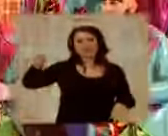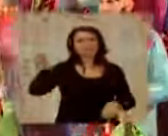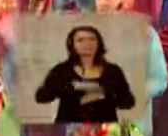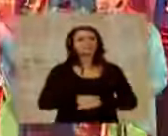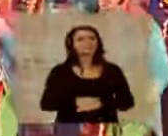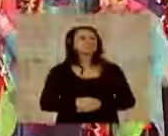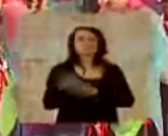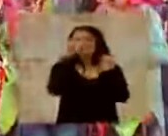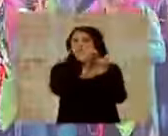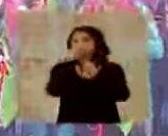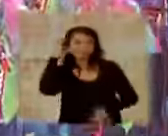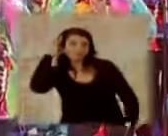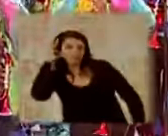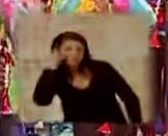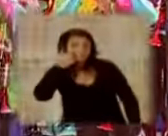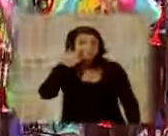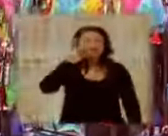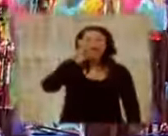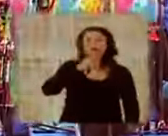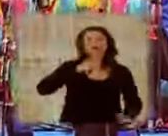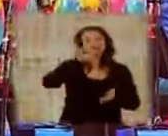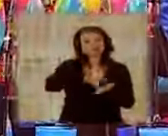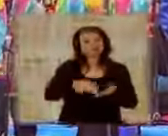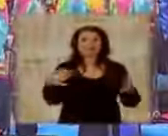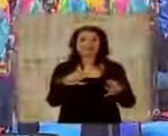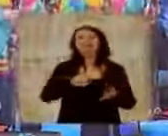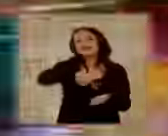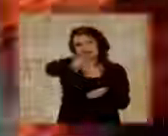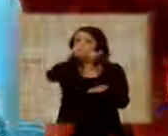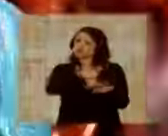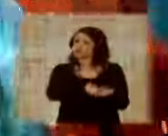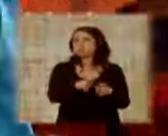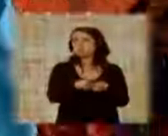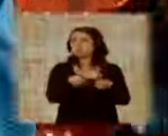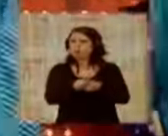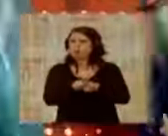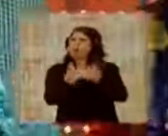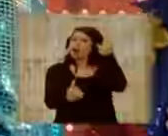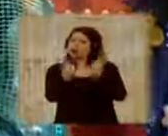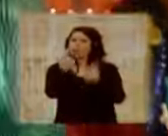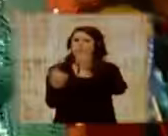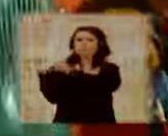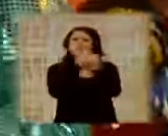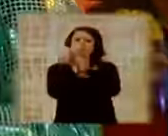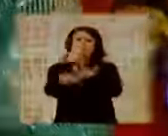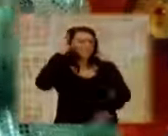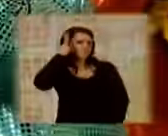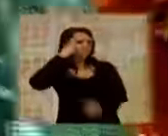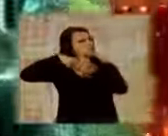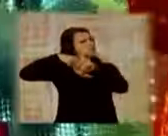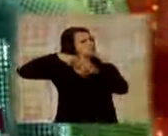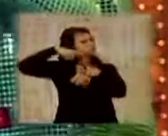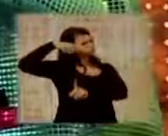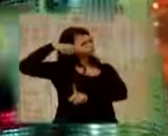Murga femenina. Ahora me toca reconocer el buen nivel de algunas murgas femeninas. Cada día